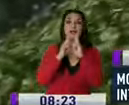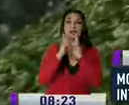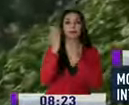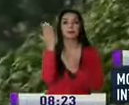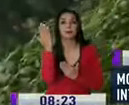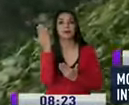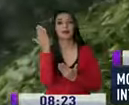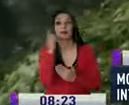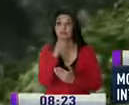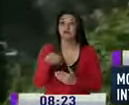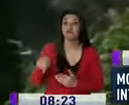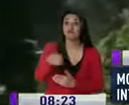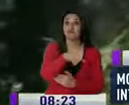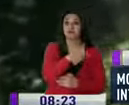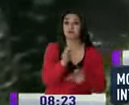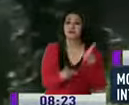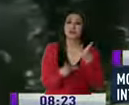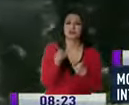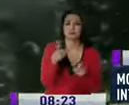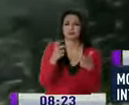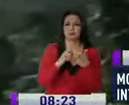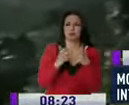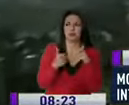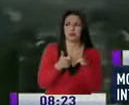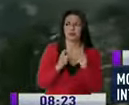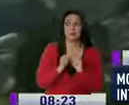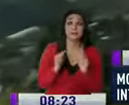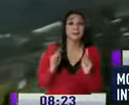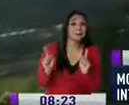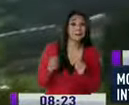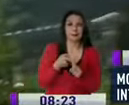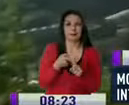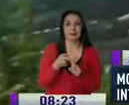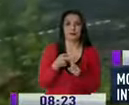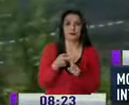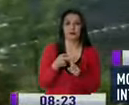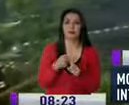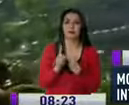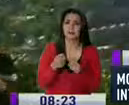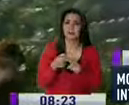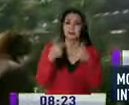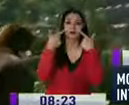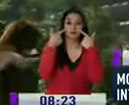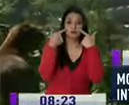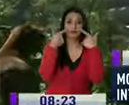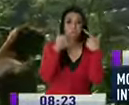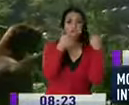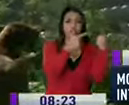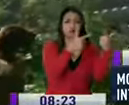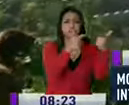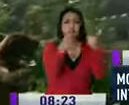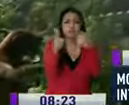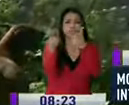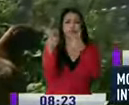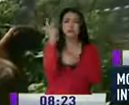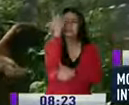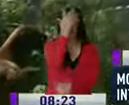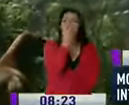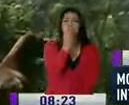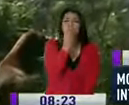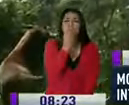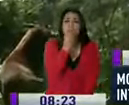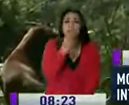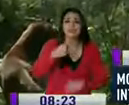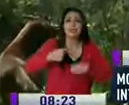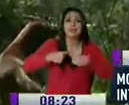tienen los vecinos de este barrio. Pero primero, amigos televidentes, yo quisiera que ustedes se fijen la espectacular vista que tenemos